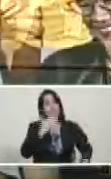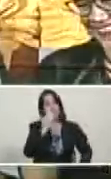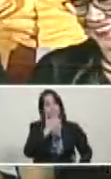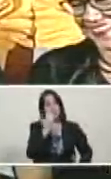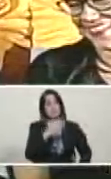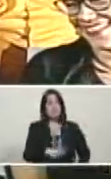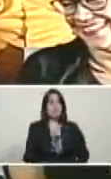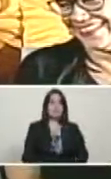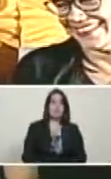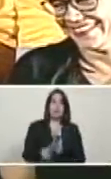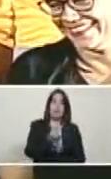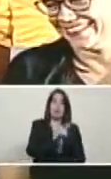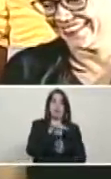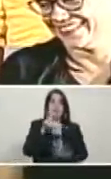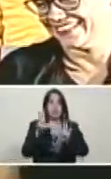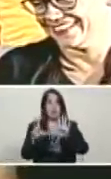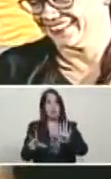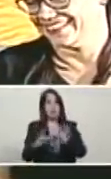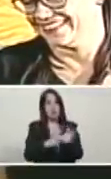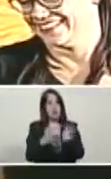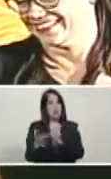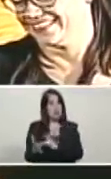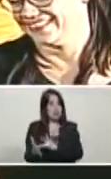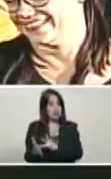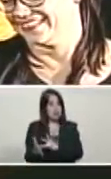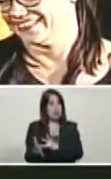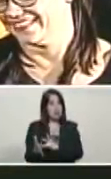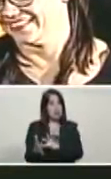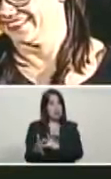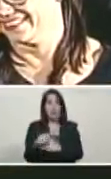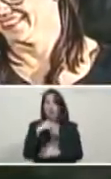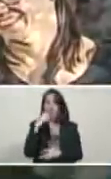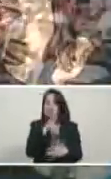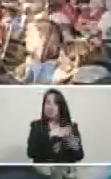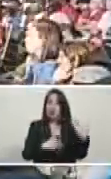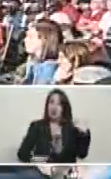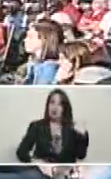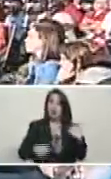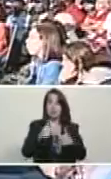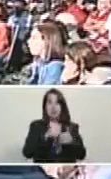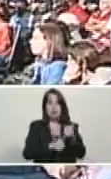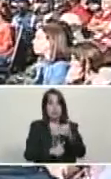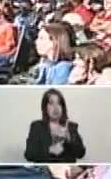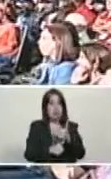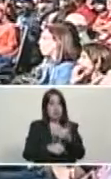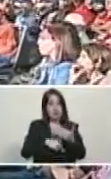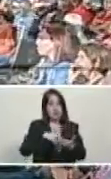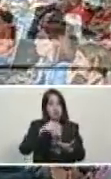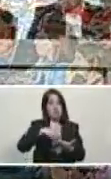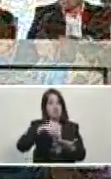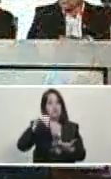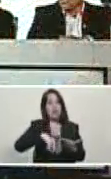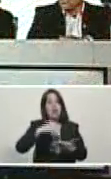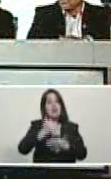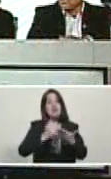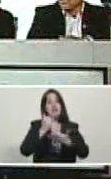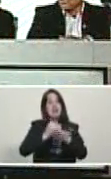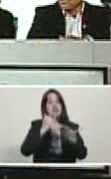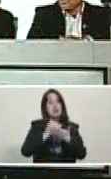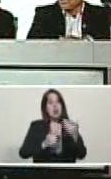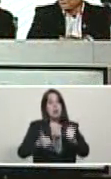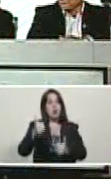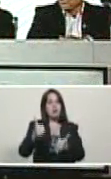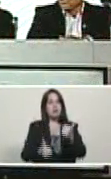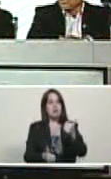el 28 de abril le he dicho la vicepresidenta que transmite los documentos para firmar mi inscripción como candidato